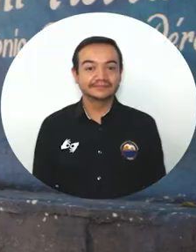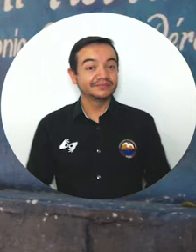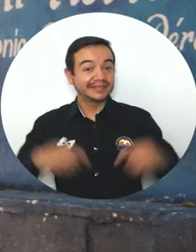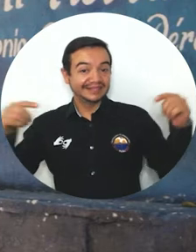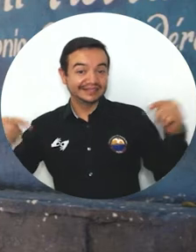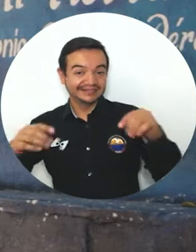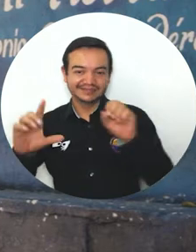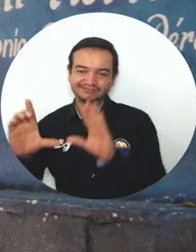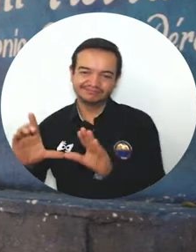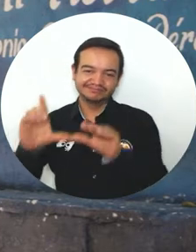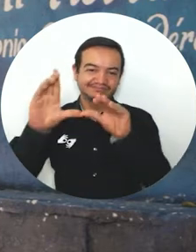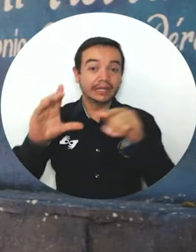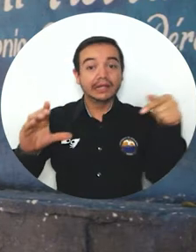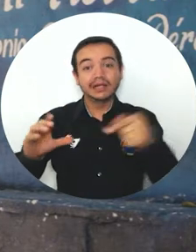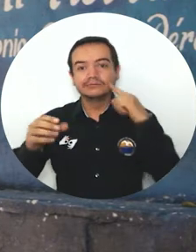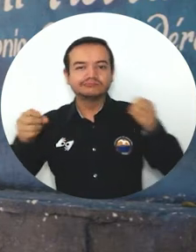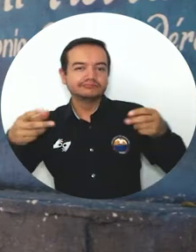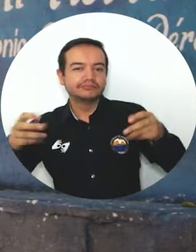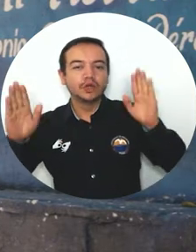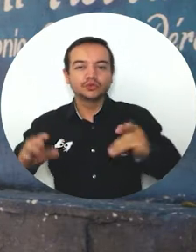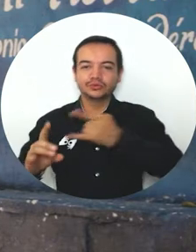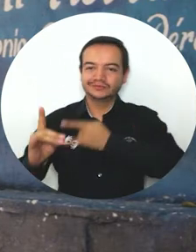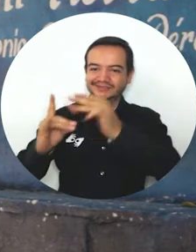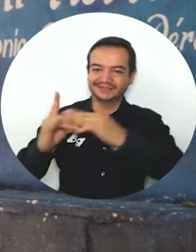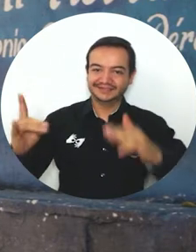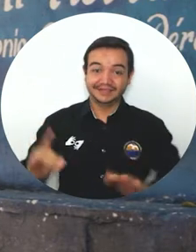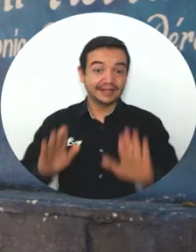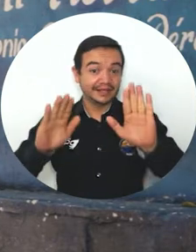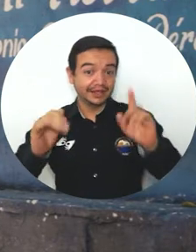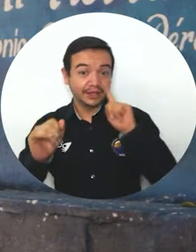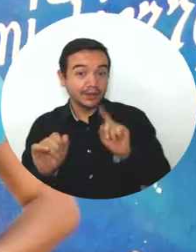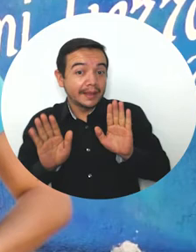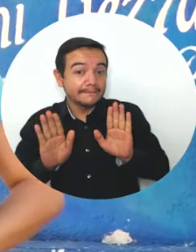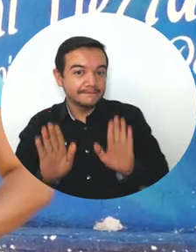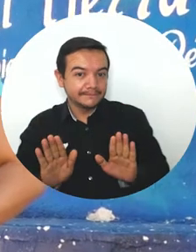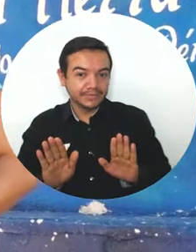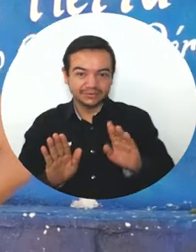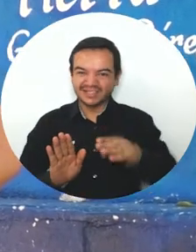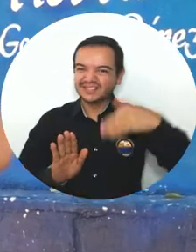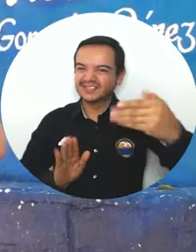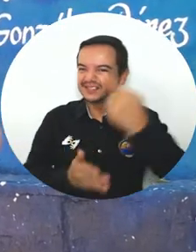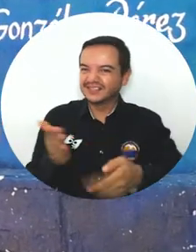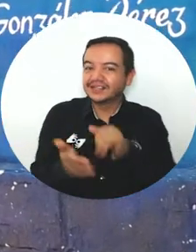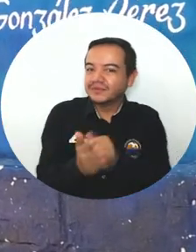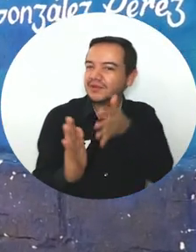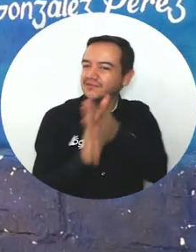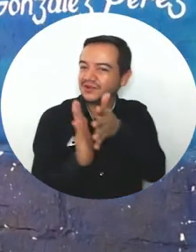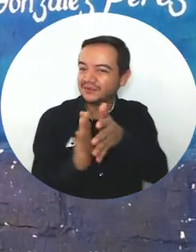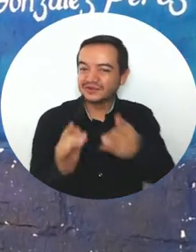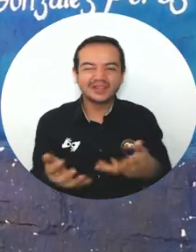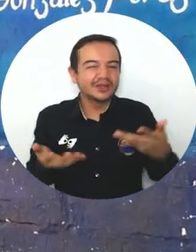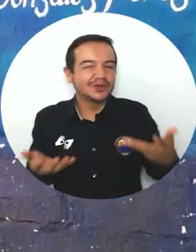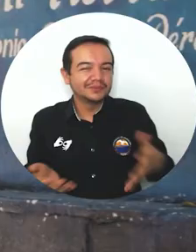Esto es el Campus TV, programa institucional de la Universidad del Magdalena. Vamos a una pausa. Y en instantes continuamos con información